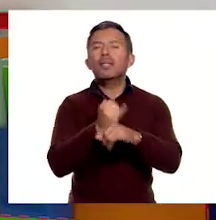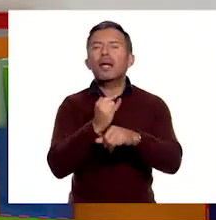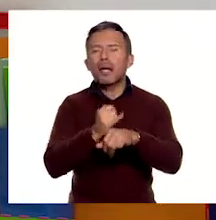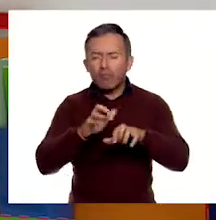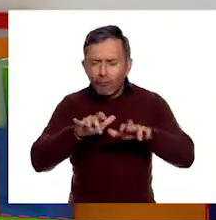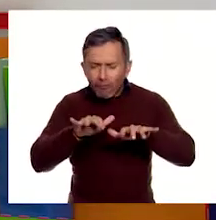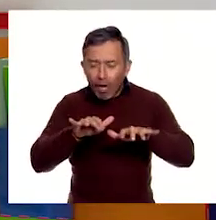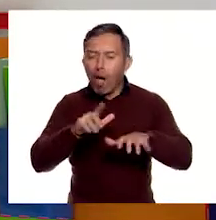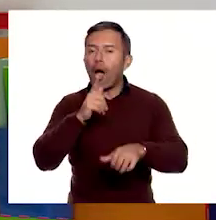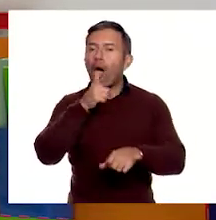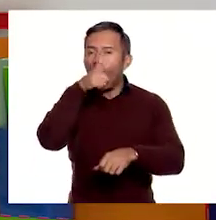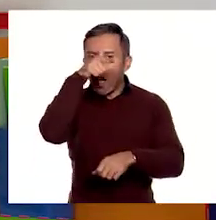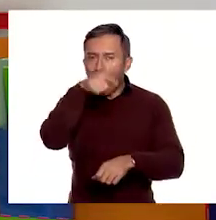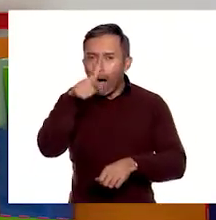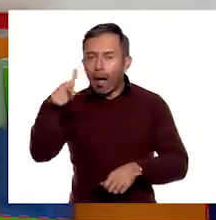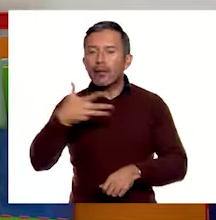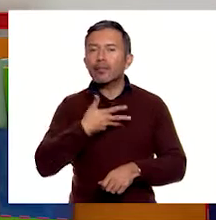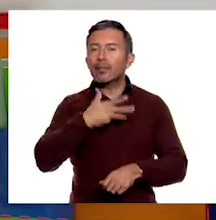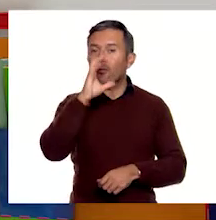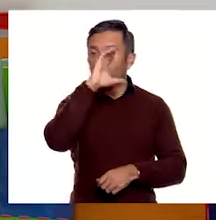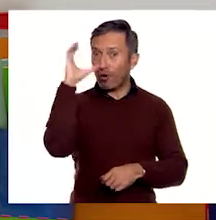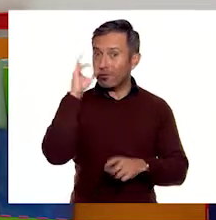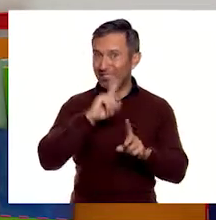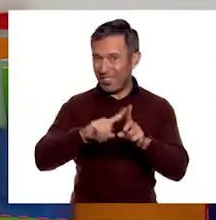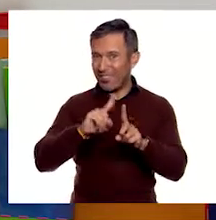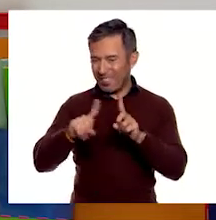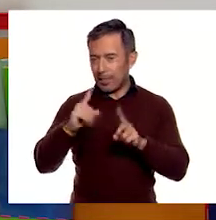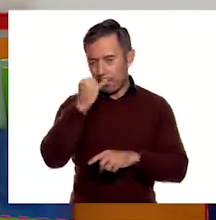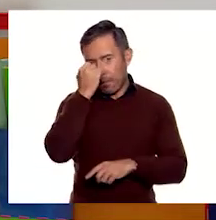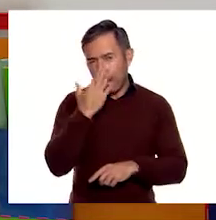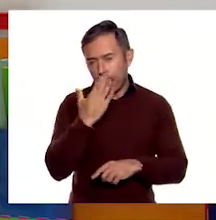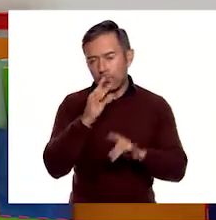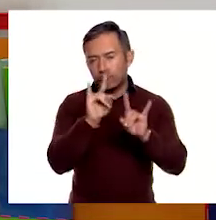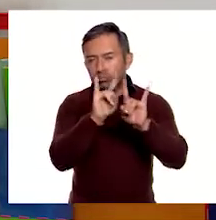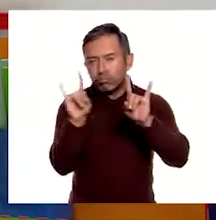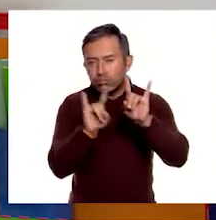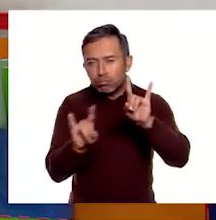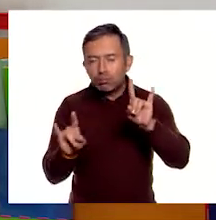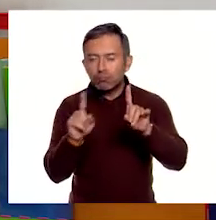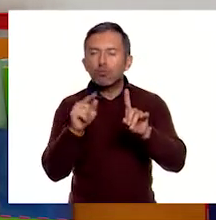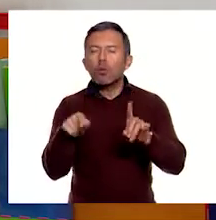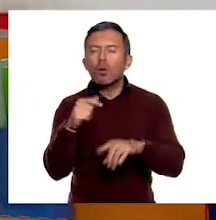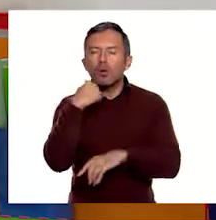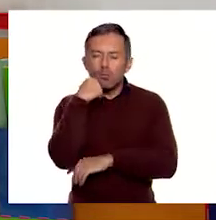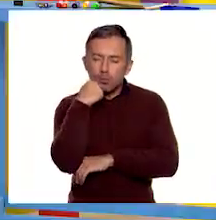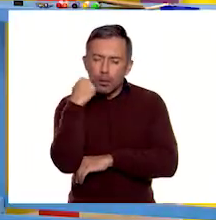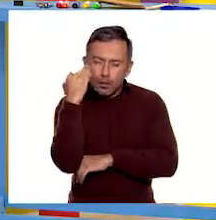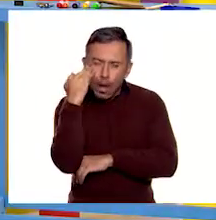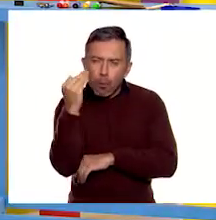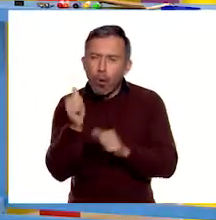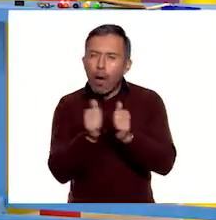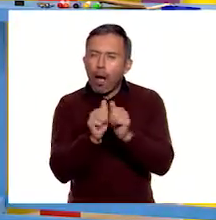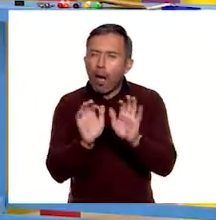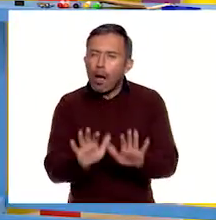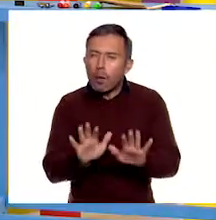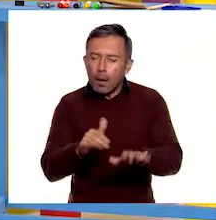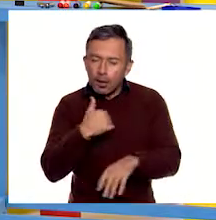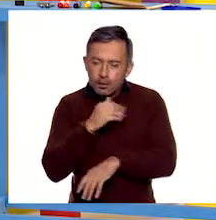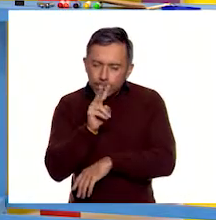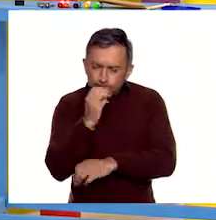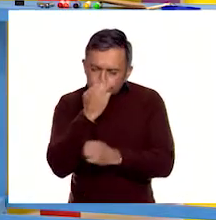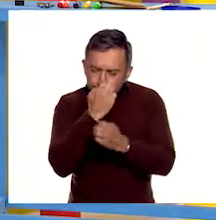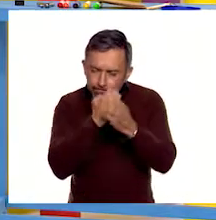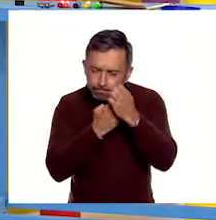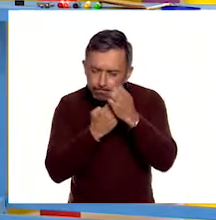hay diferentes representaciones y con tiempo y dedicación podemos observarlas. Qué interesante. Y